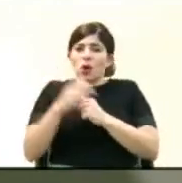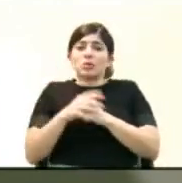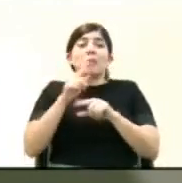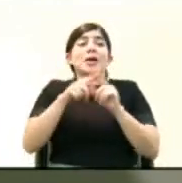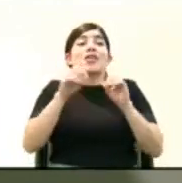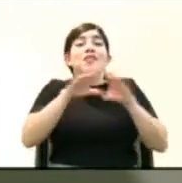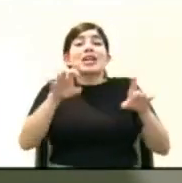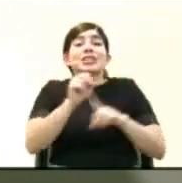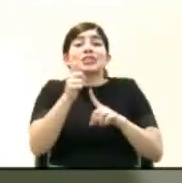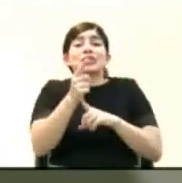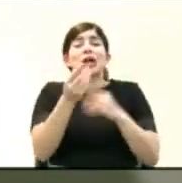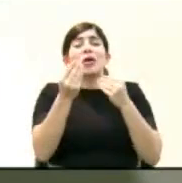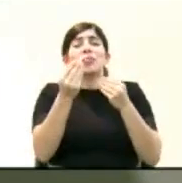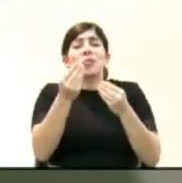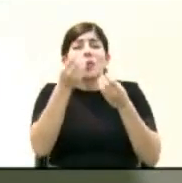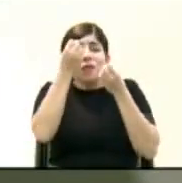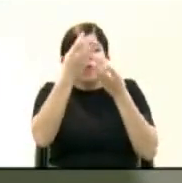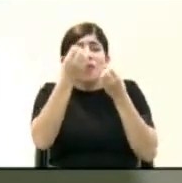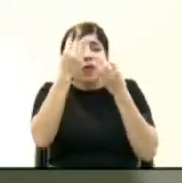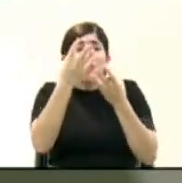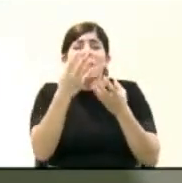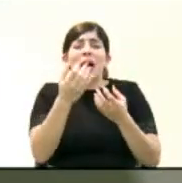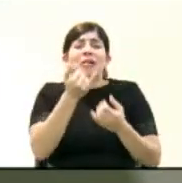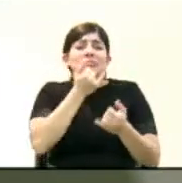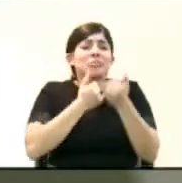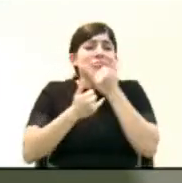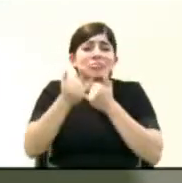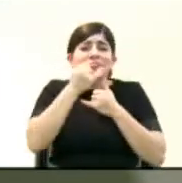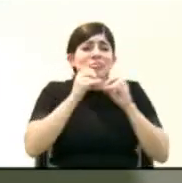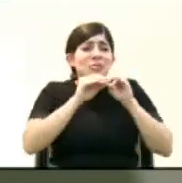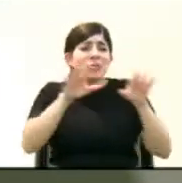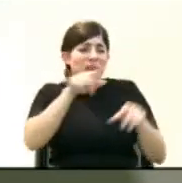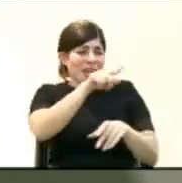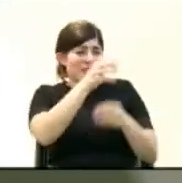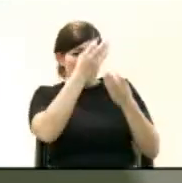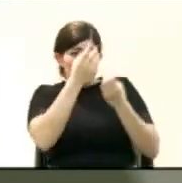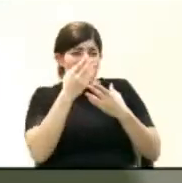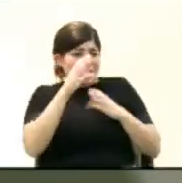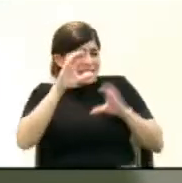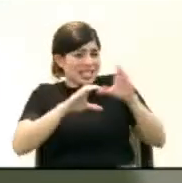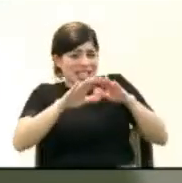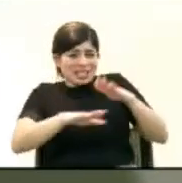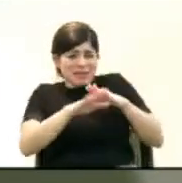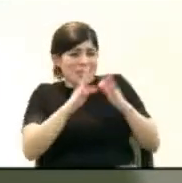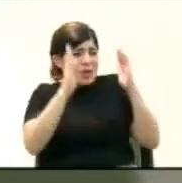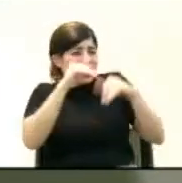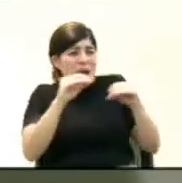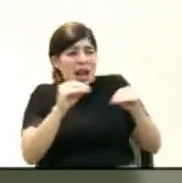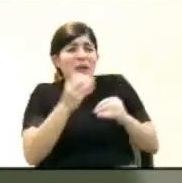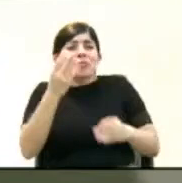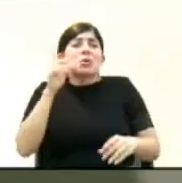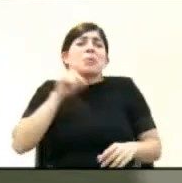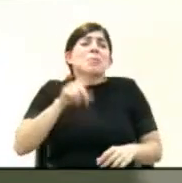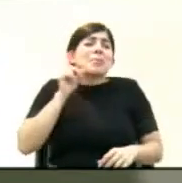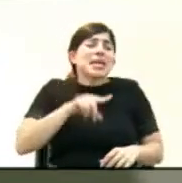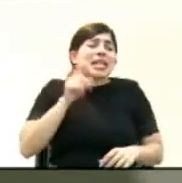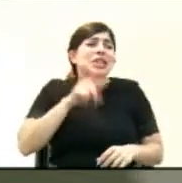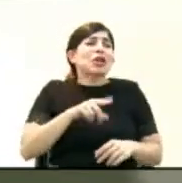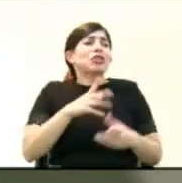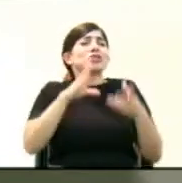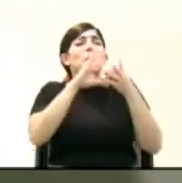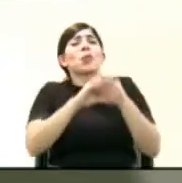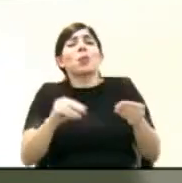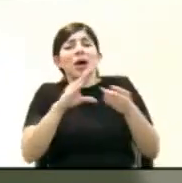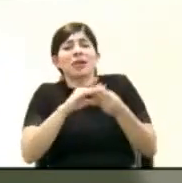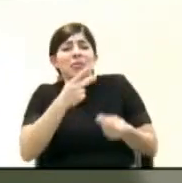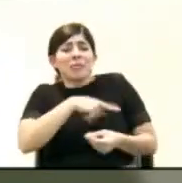en redes sociales, muchísima. Hay mucha información que no está sustentada científicamente, hay mitos, hay